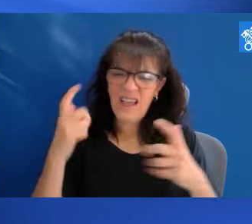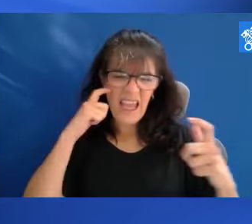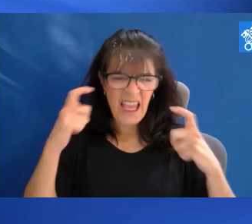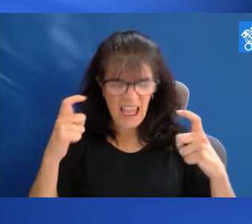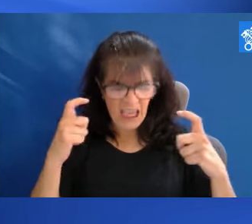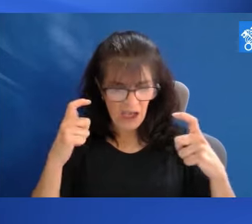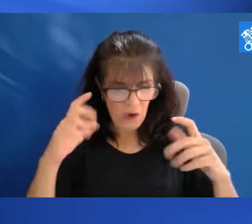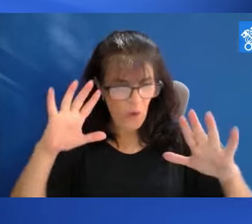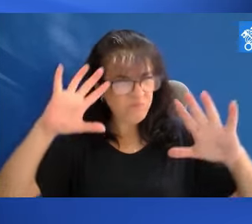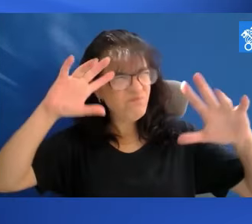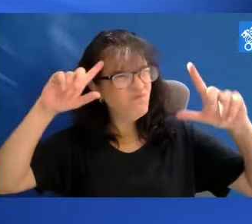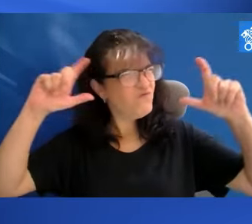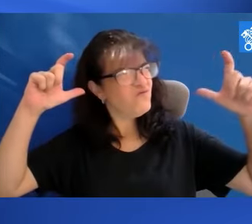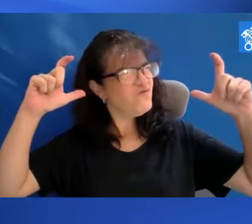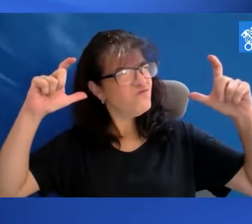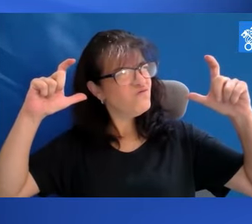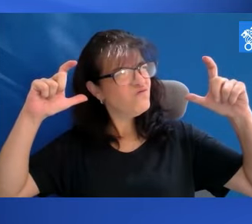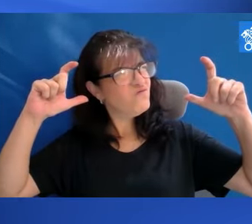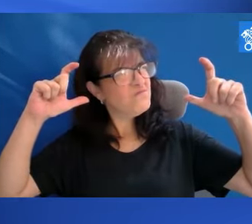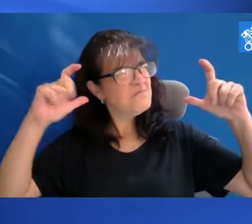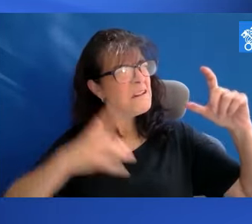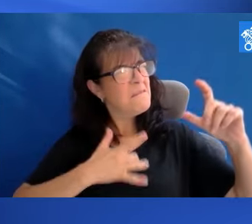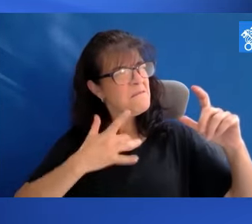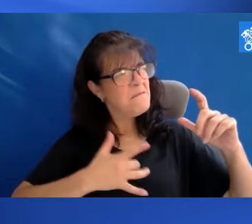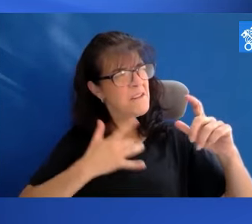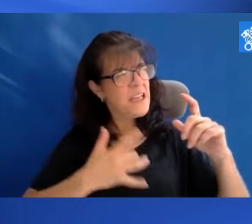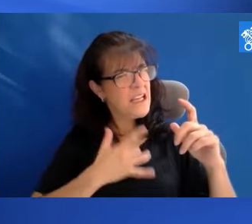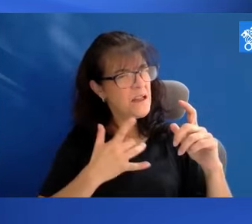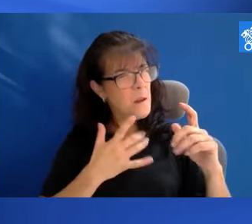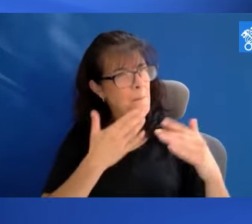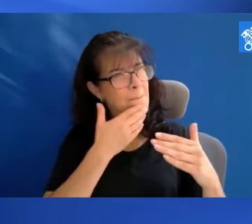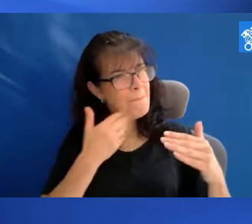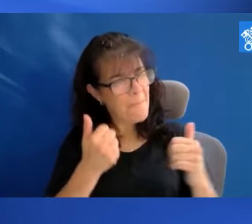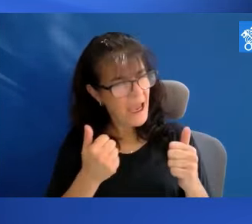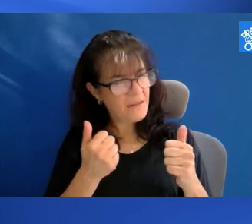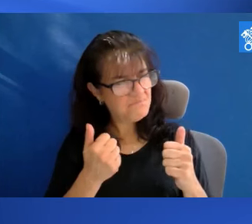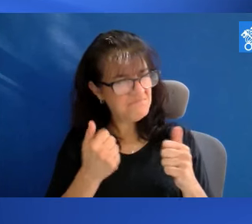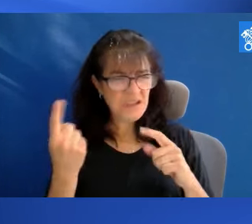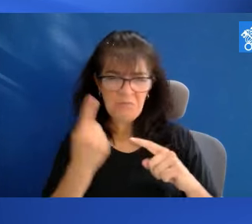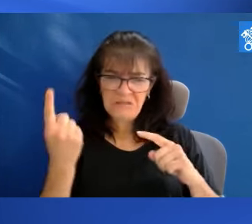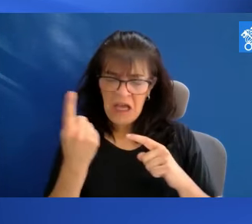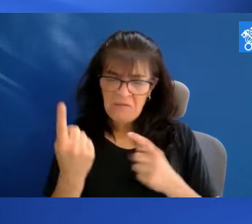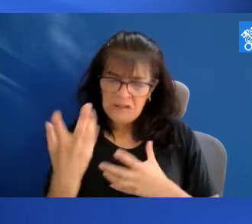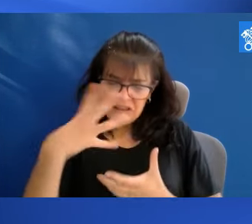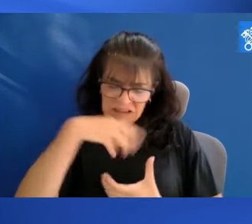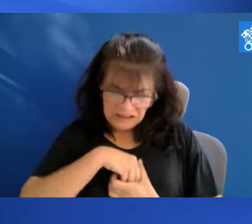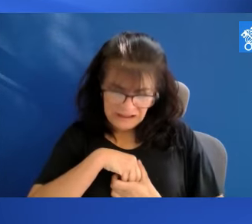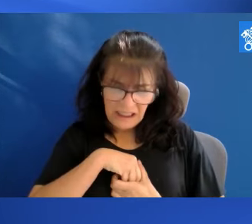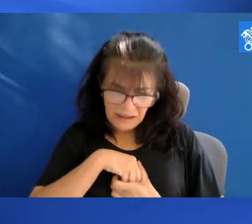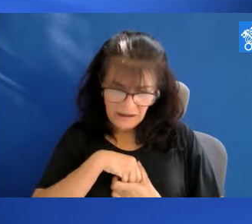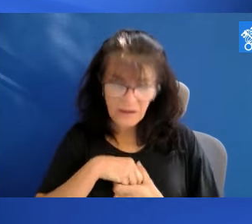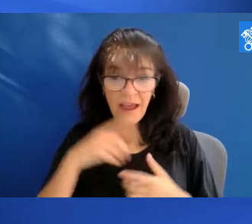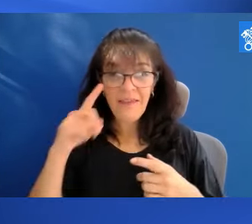delirios de grandeza que tantas veces surgen dentro de nosotros. Para ahondar en esta